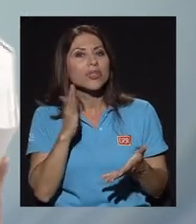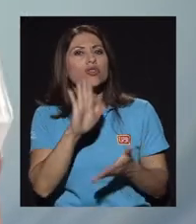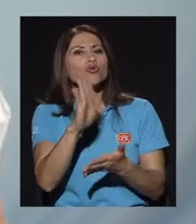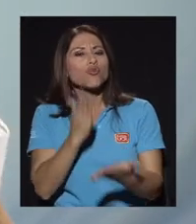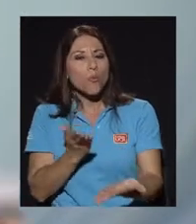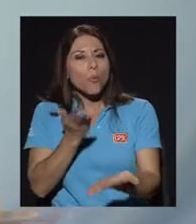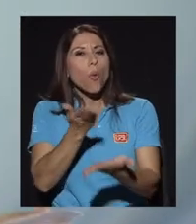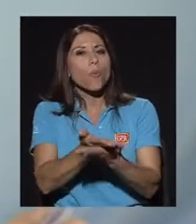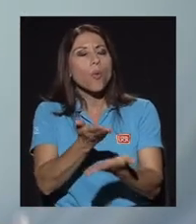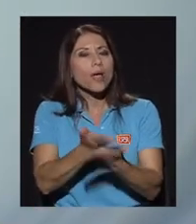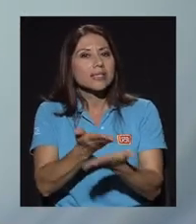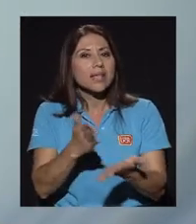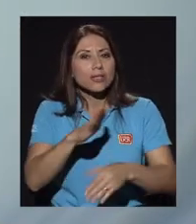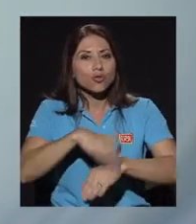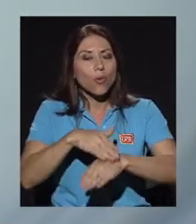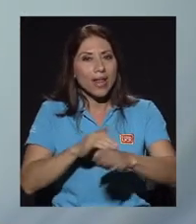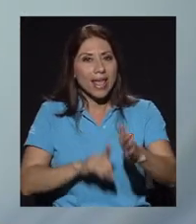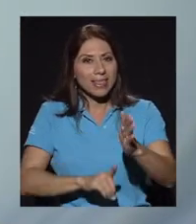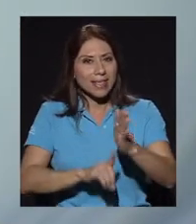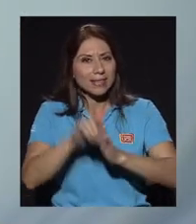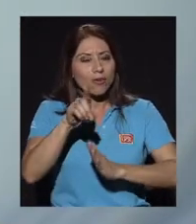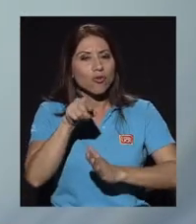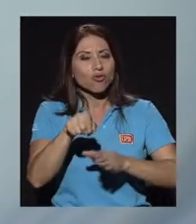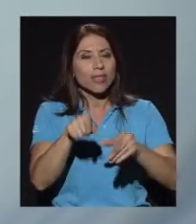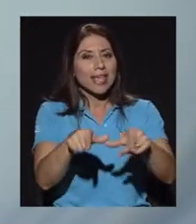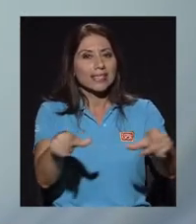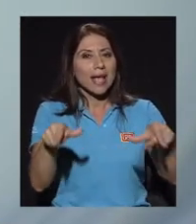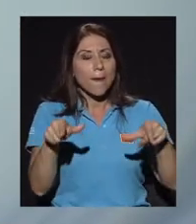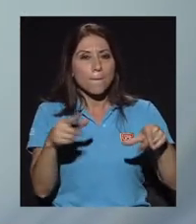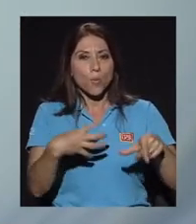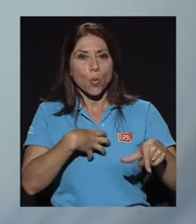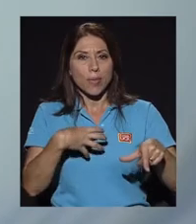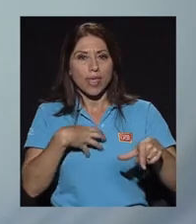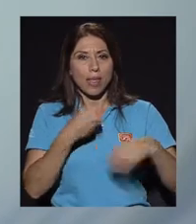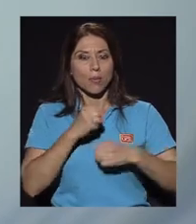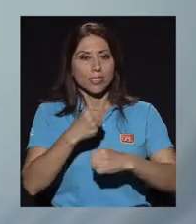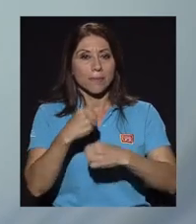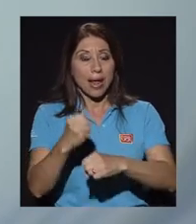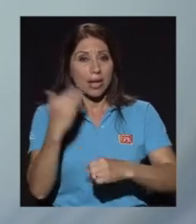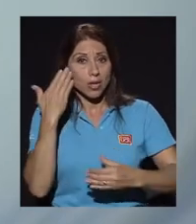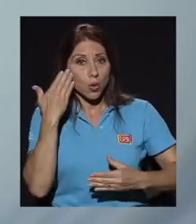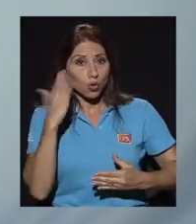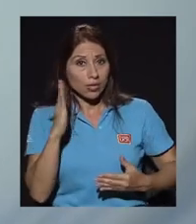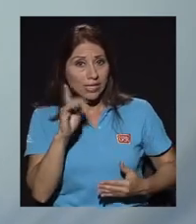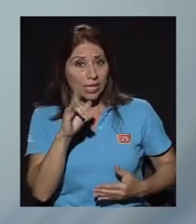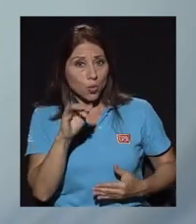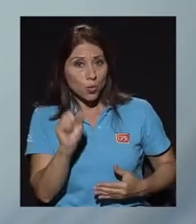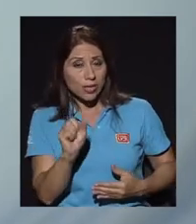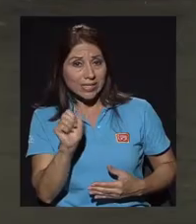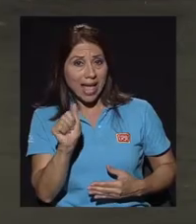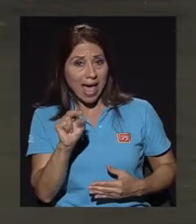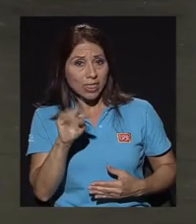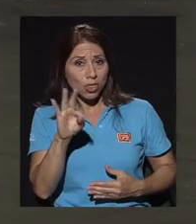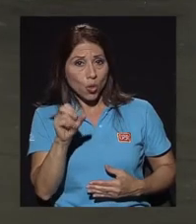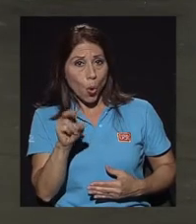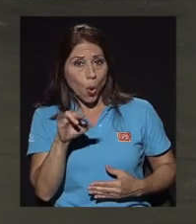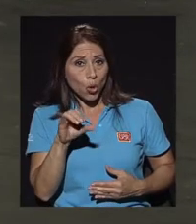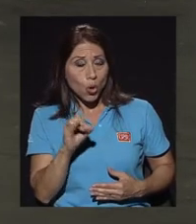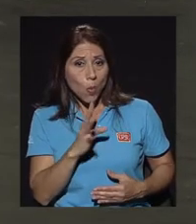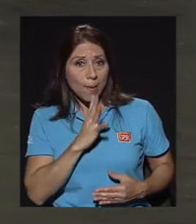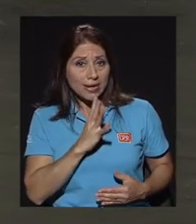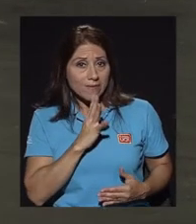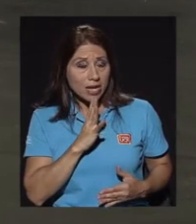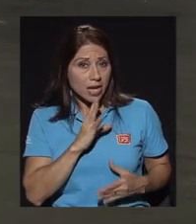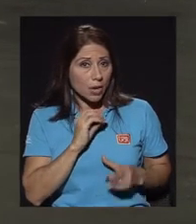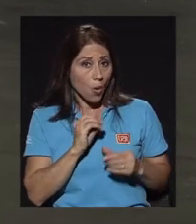la propuesta con respecto al desarrollo de esa propiedad municipal. No sé si don Luis Antonio se va a